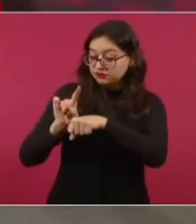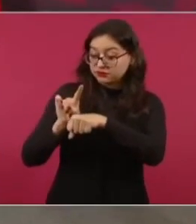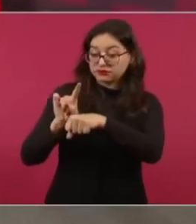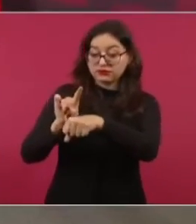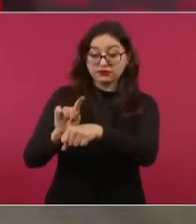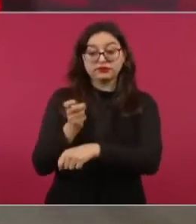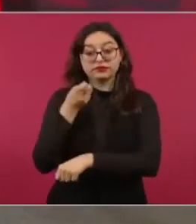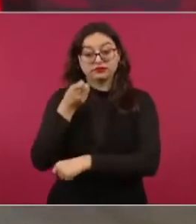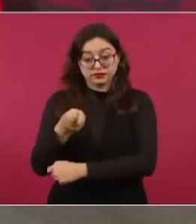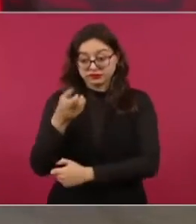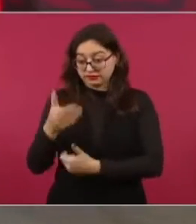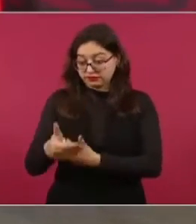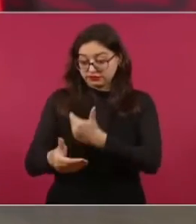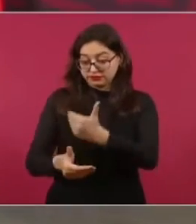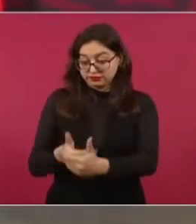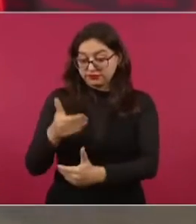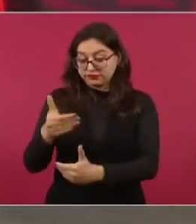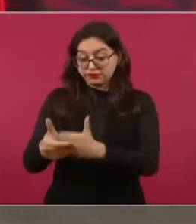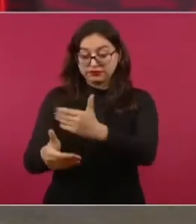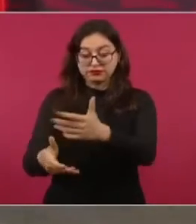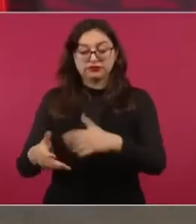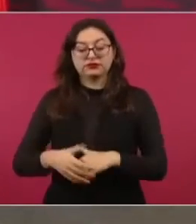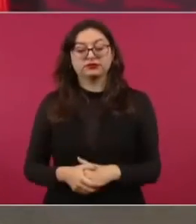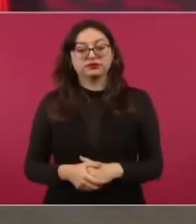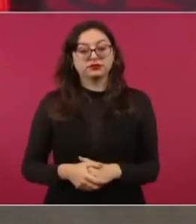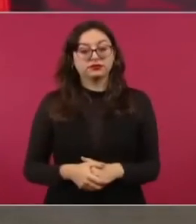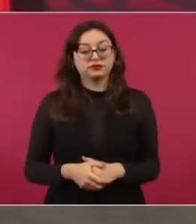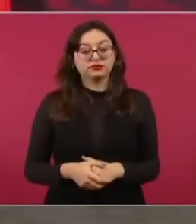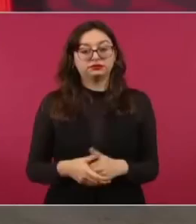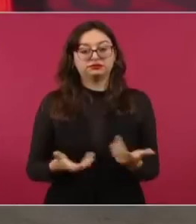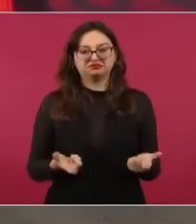Y es contrario al pensamiento autoritario